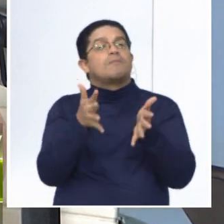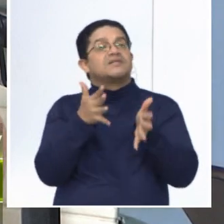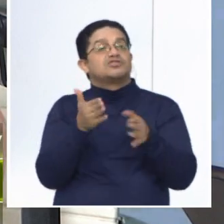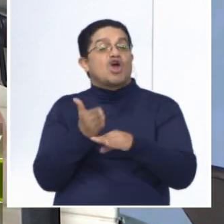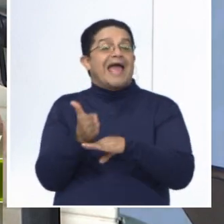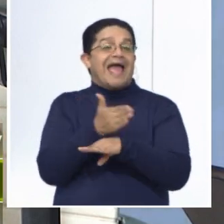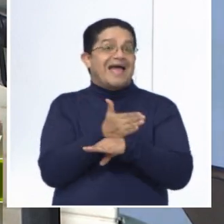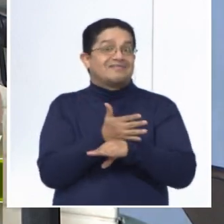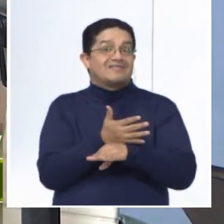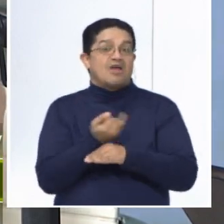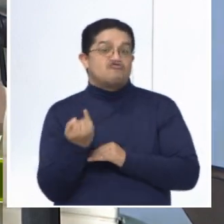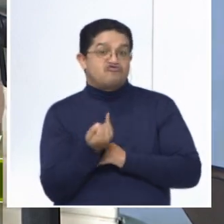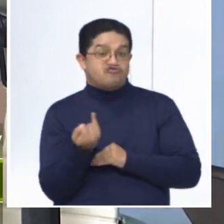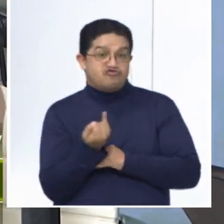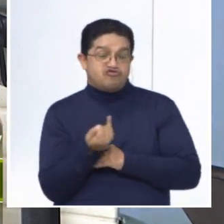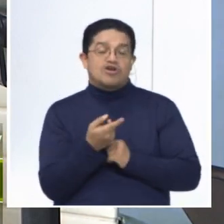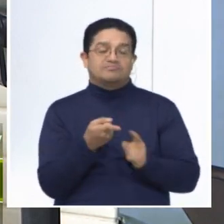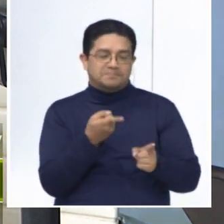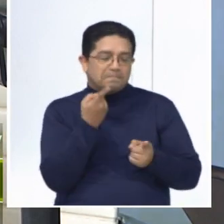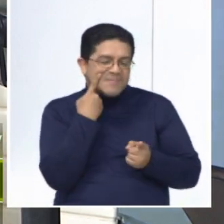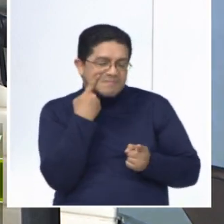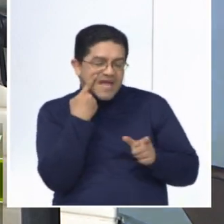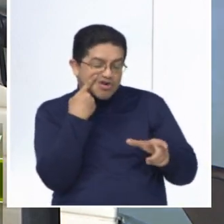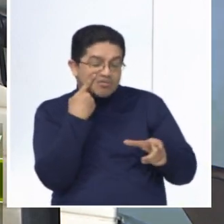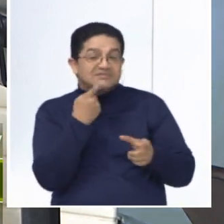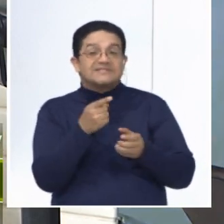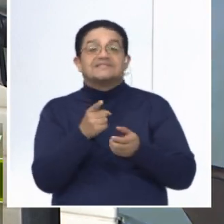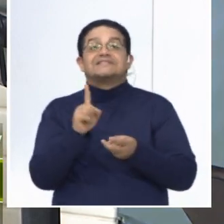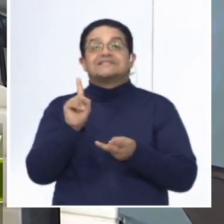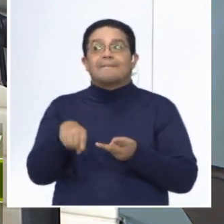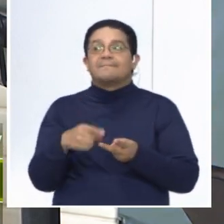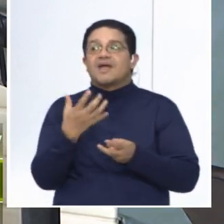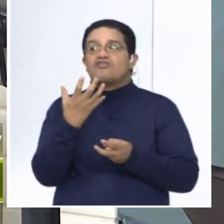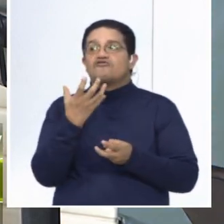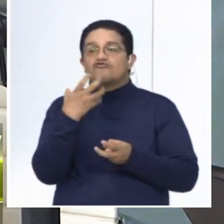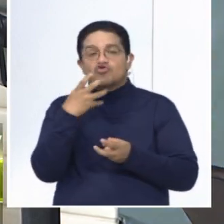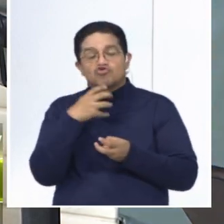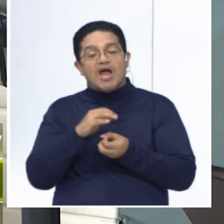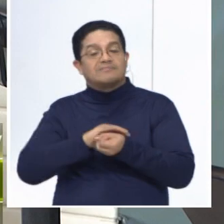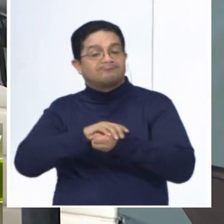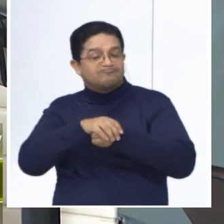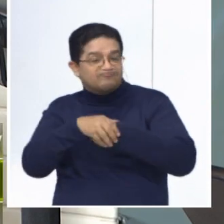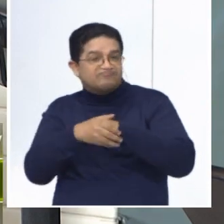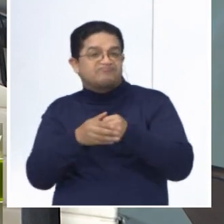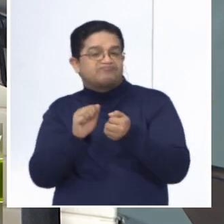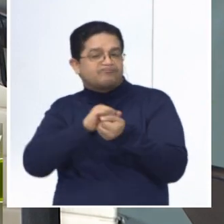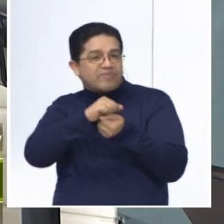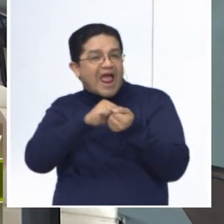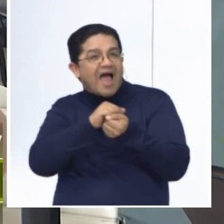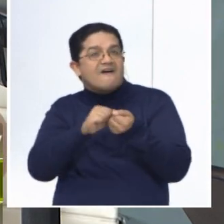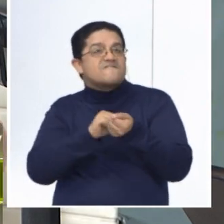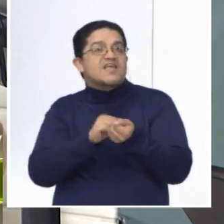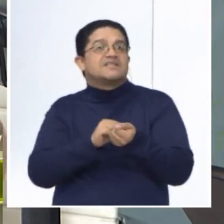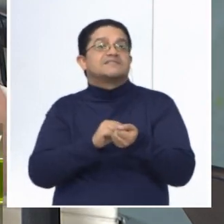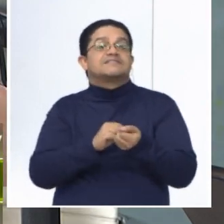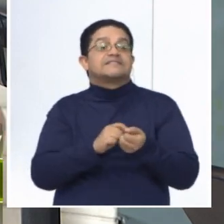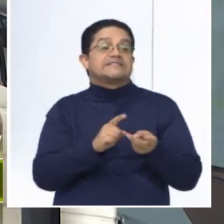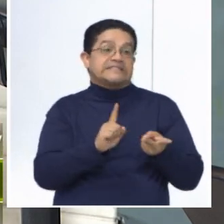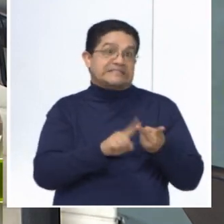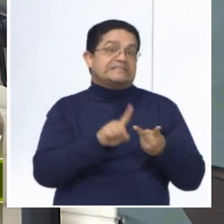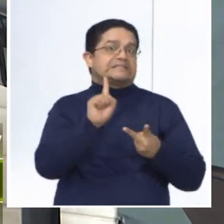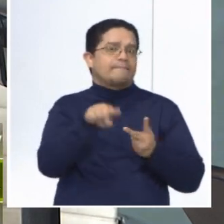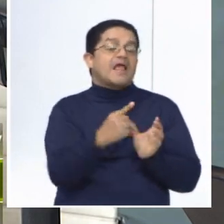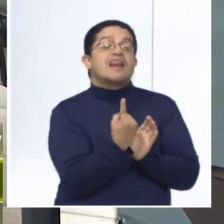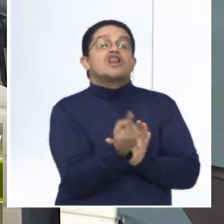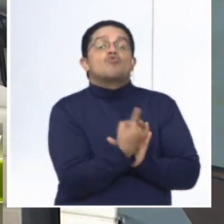preparar un jugo, revise bien, lave bien las frutas, preferiblemente pélelas, es lo mejor, y la licuadora igualmente, porque